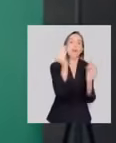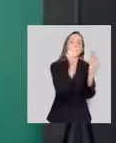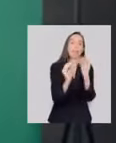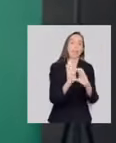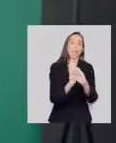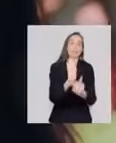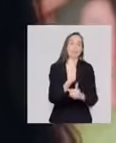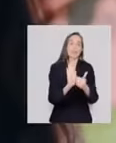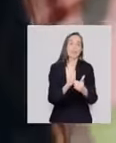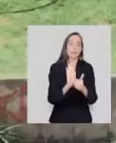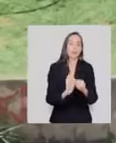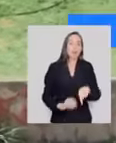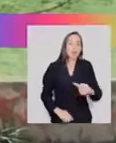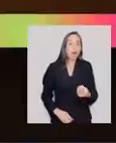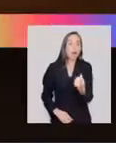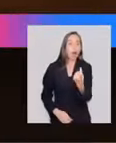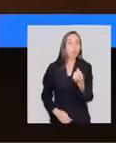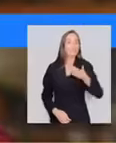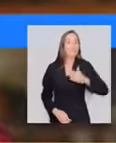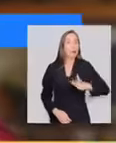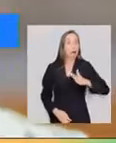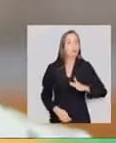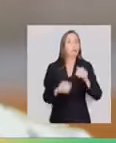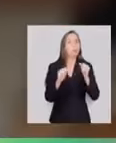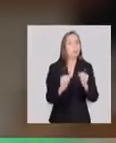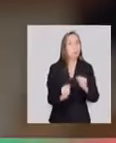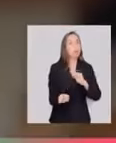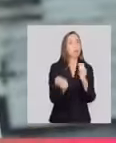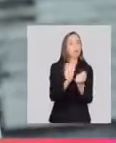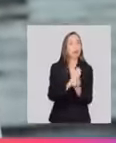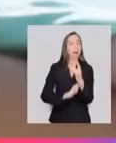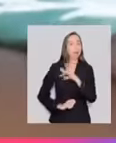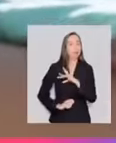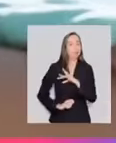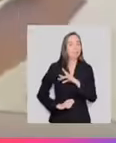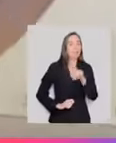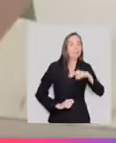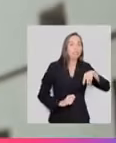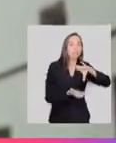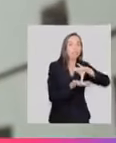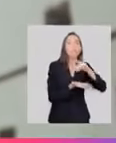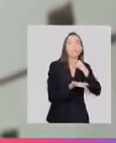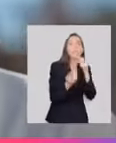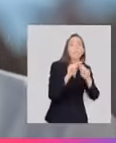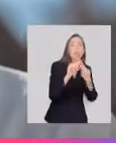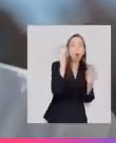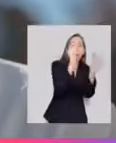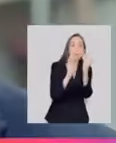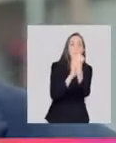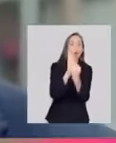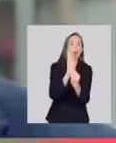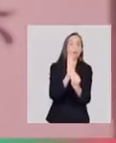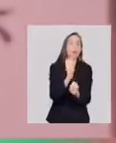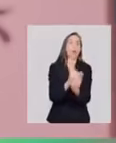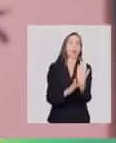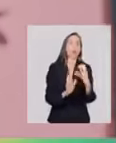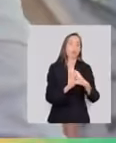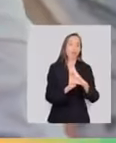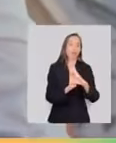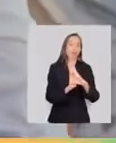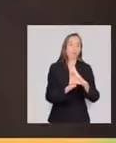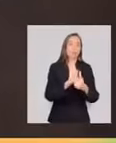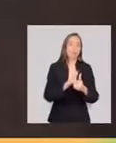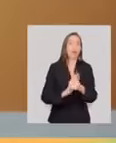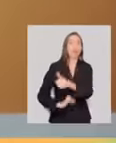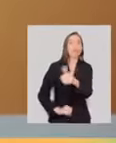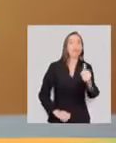Constituyente. Este 11 de abril podemos cambiar Chile. Escribamos el país que queremos en una nueva constitución.